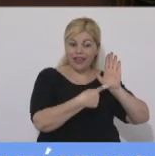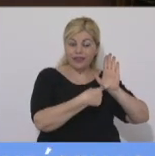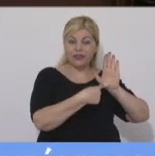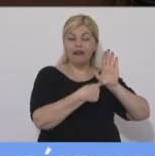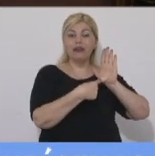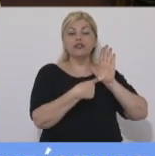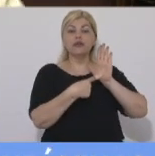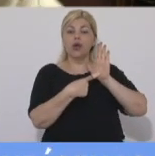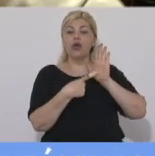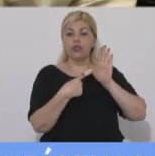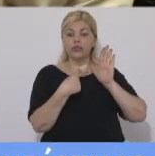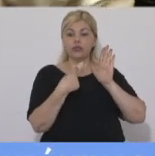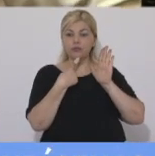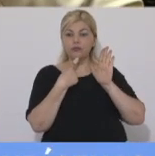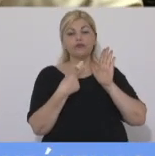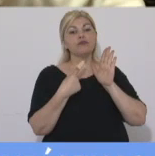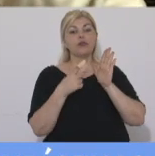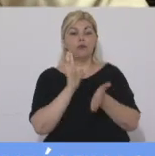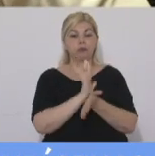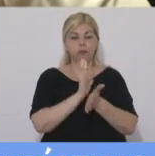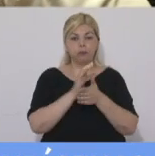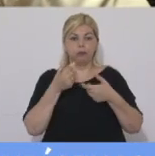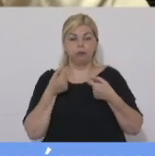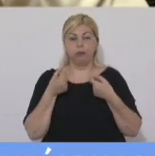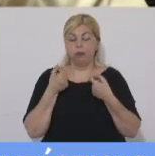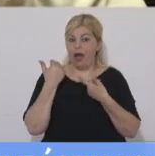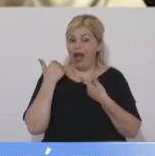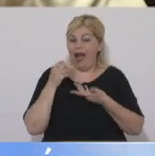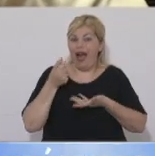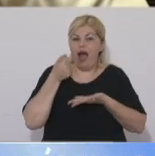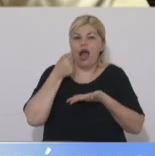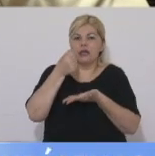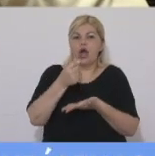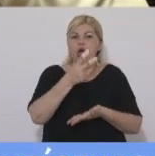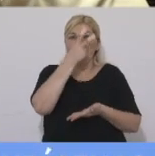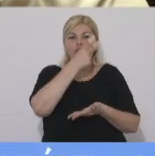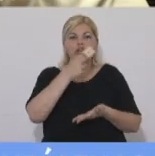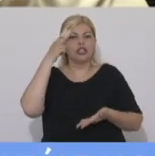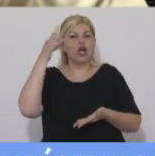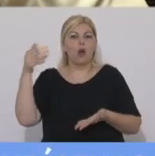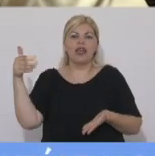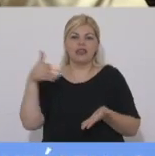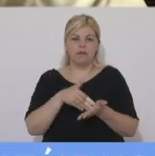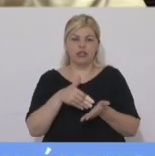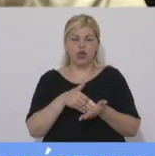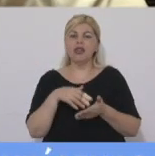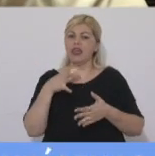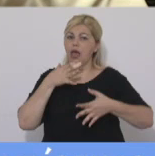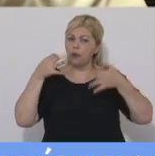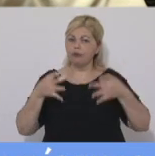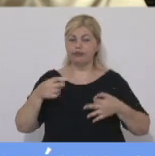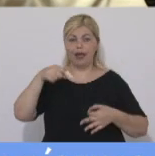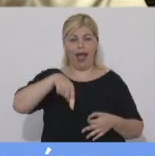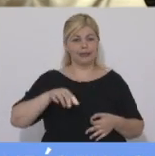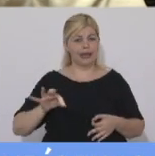una asignación de una partida de 290 millones de aplicación este año y